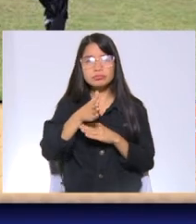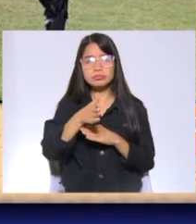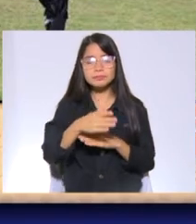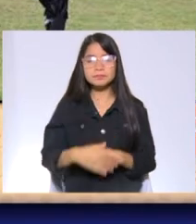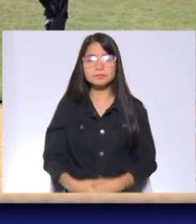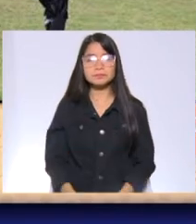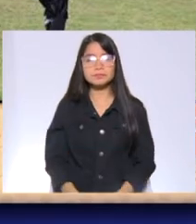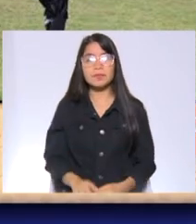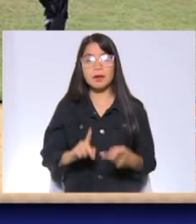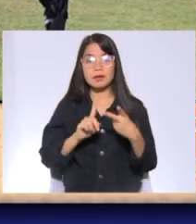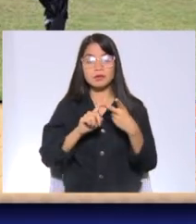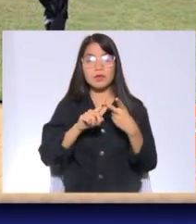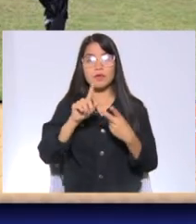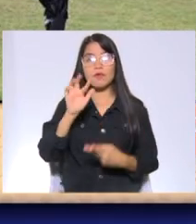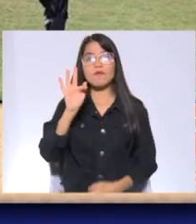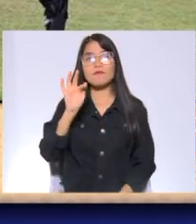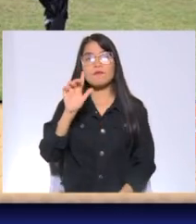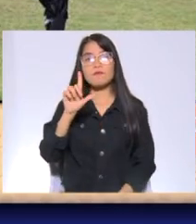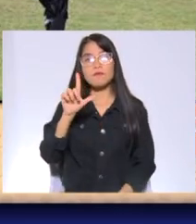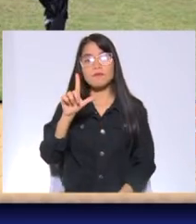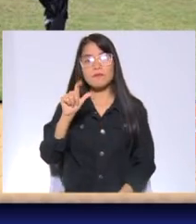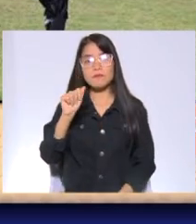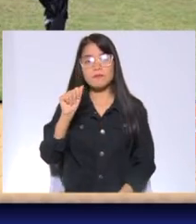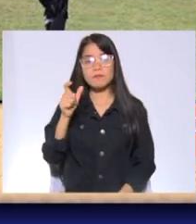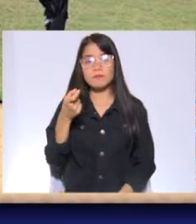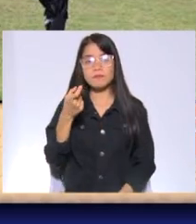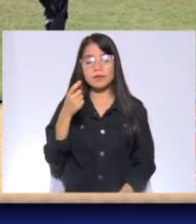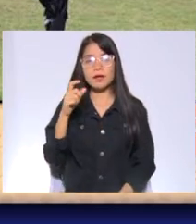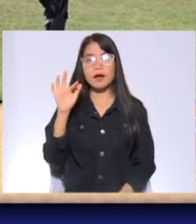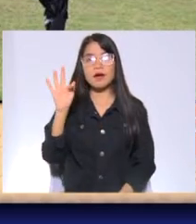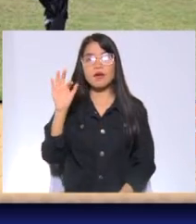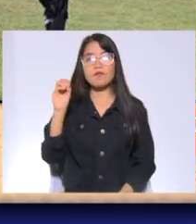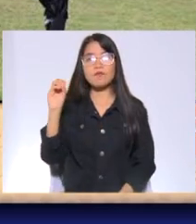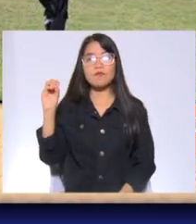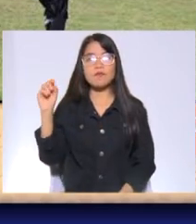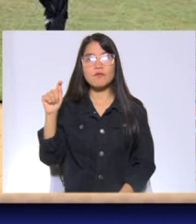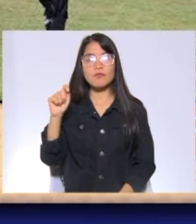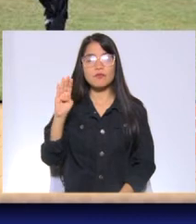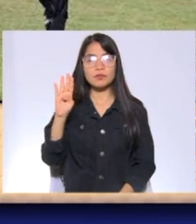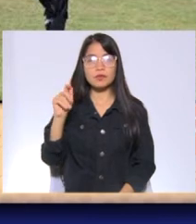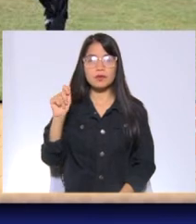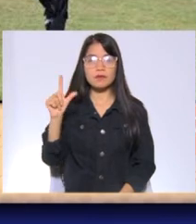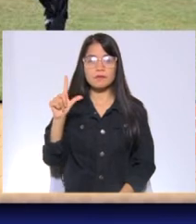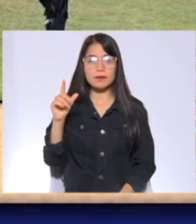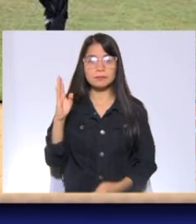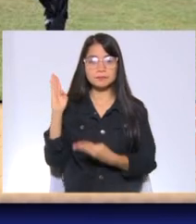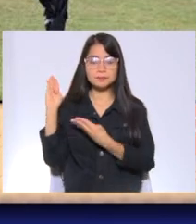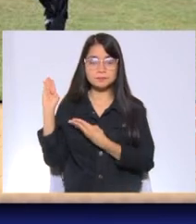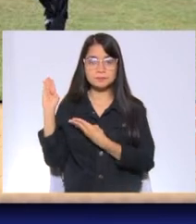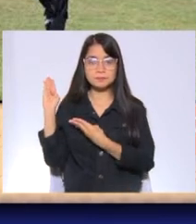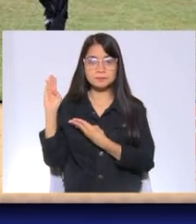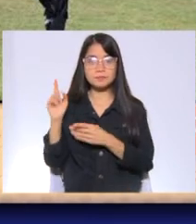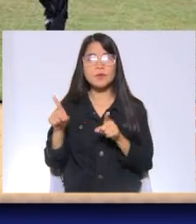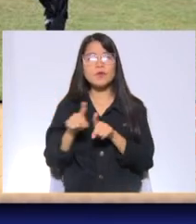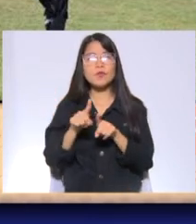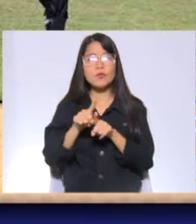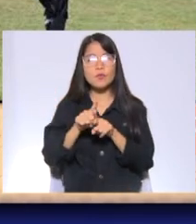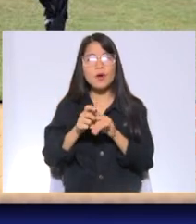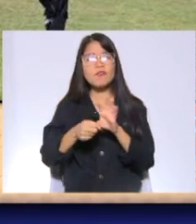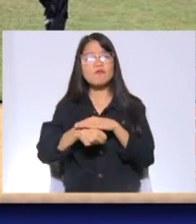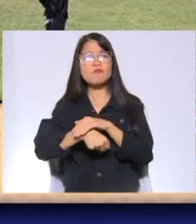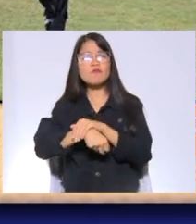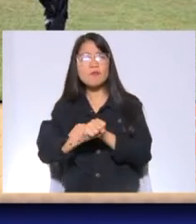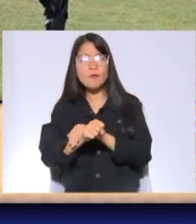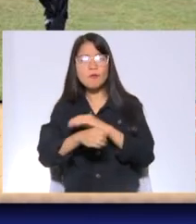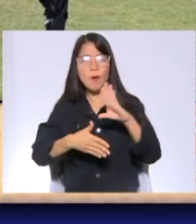practicar este deporte. Este deporte es muy parecido al fútbol americano, pero en vez de tumbar al corredor, al contrincante, lo que